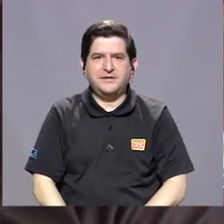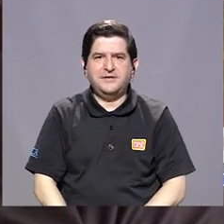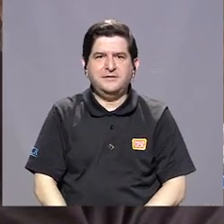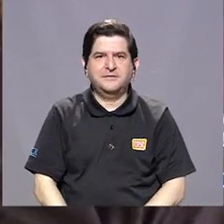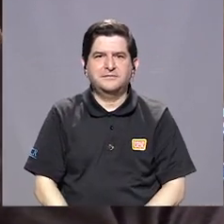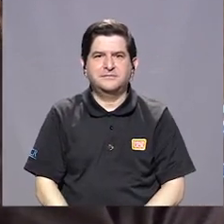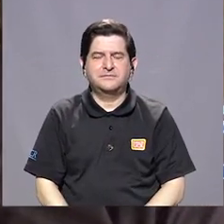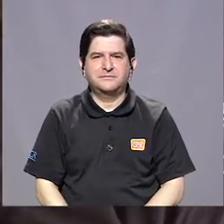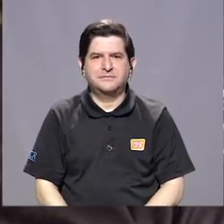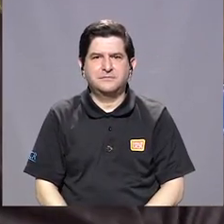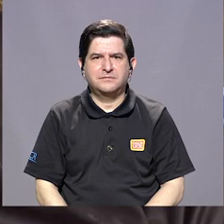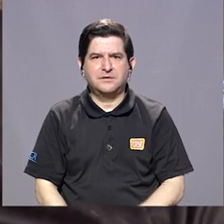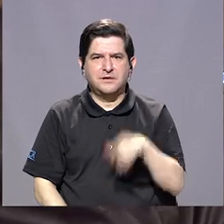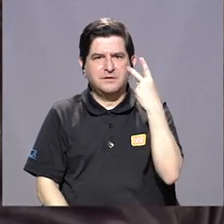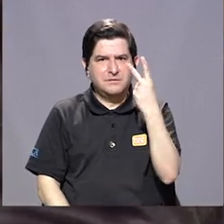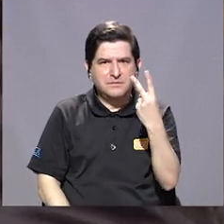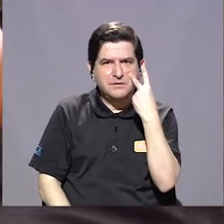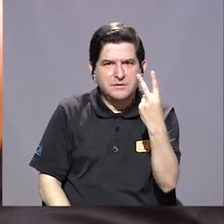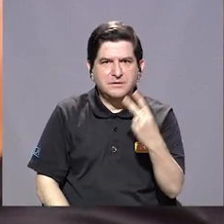ese día,